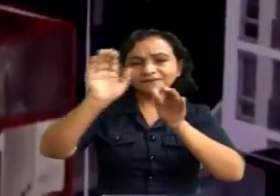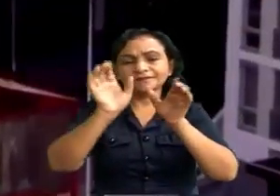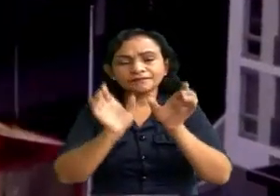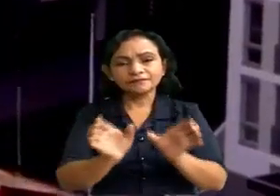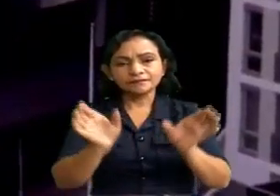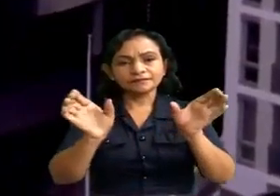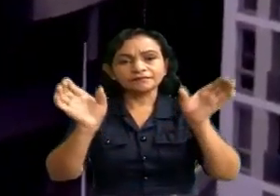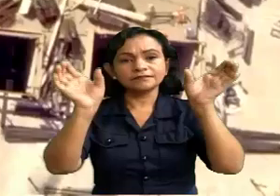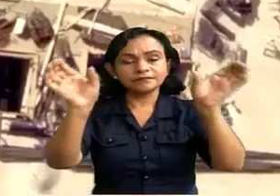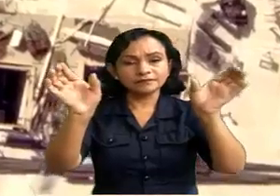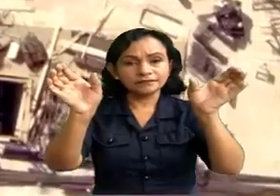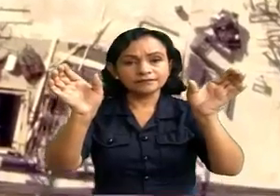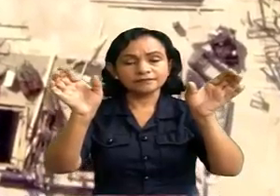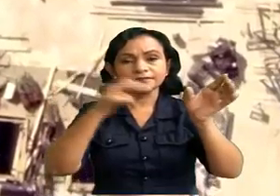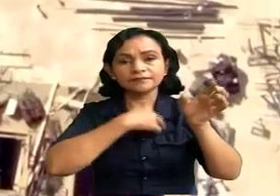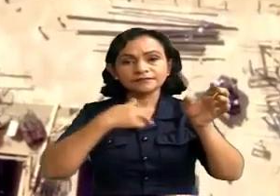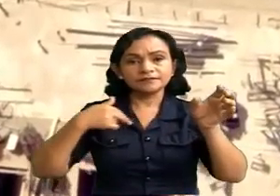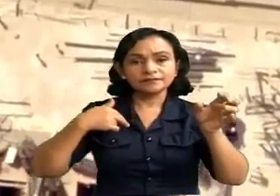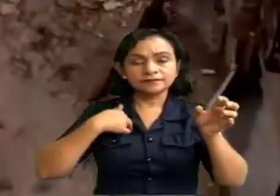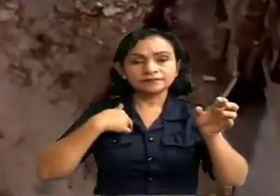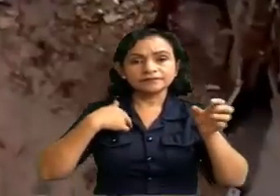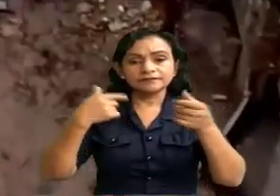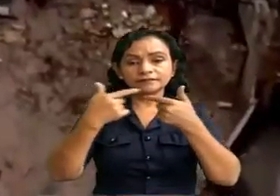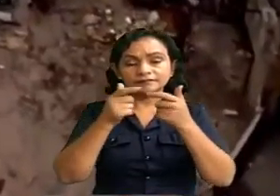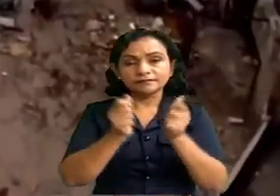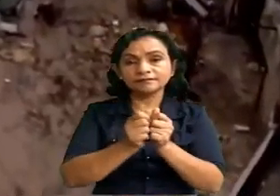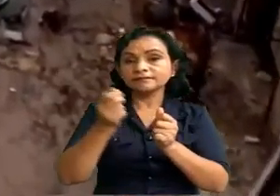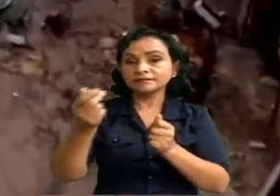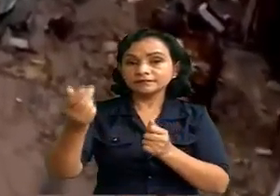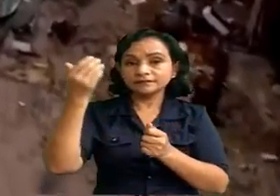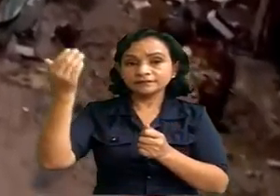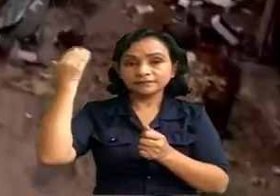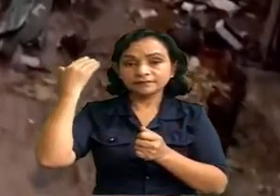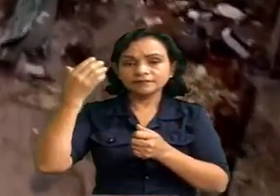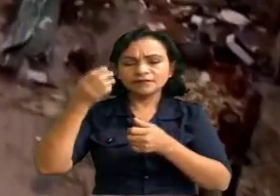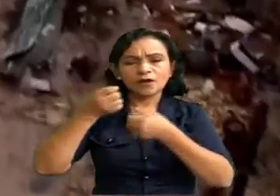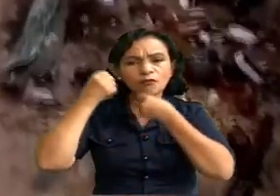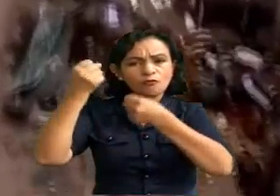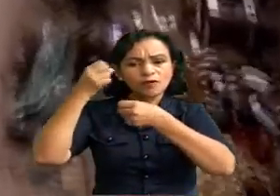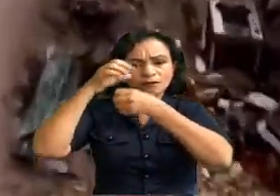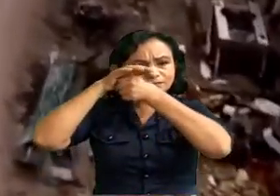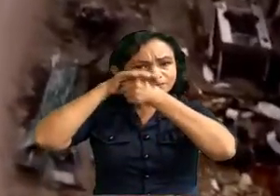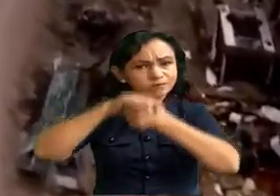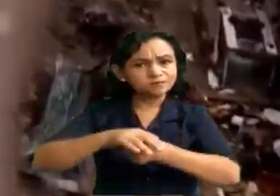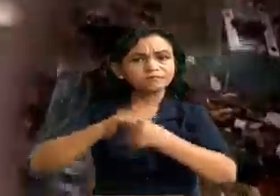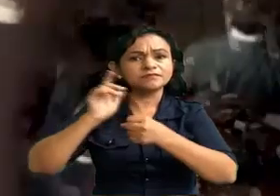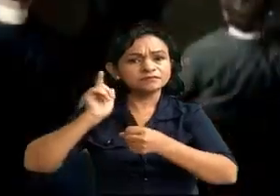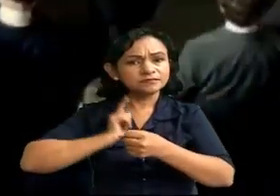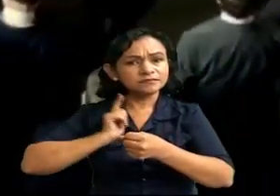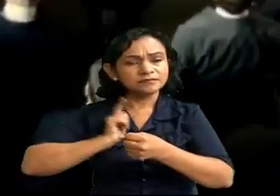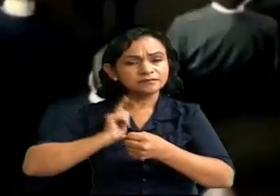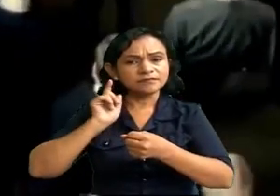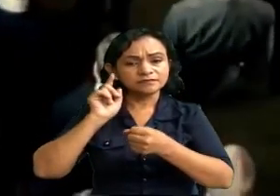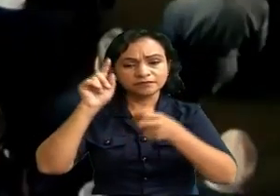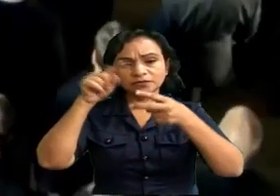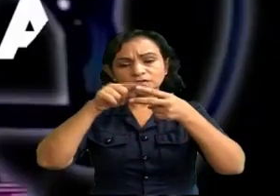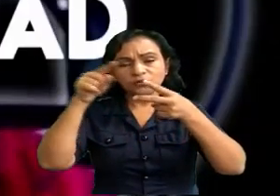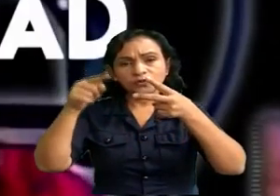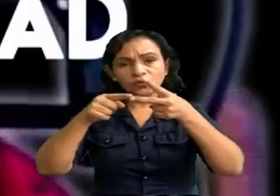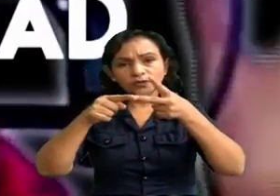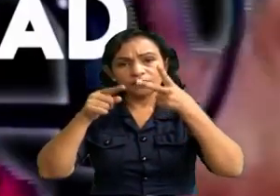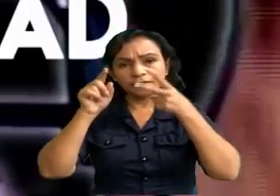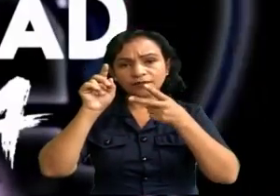La superestructura del bloque histórico dominante tiene dos niveles.